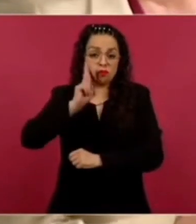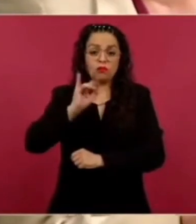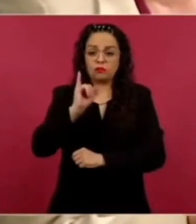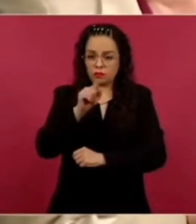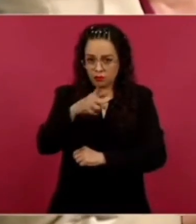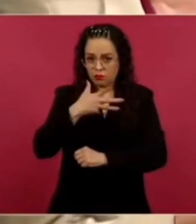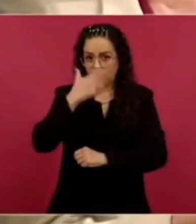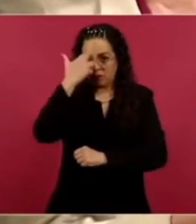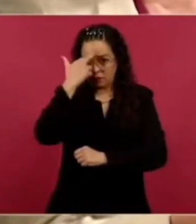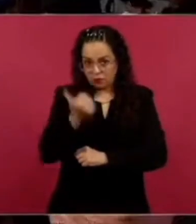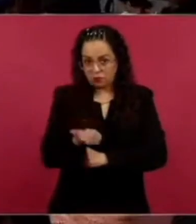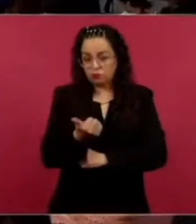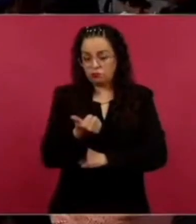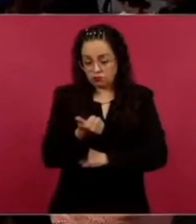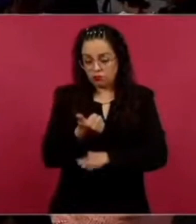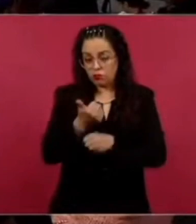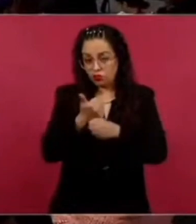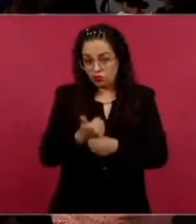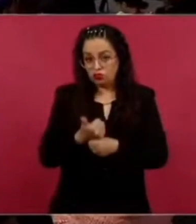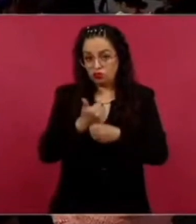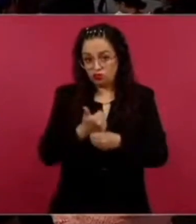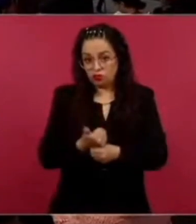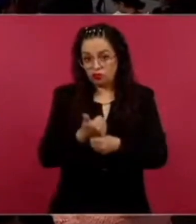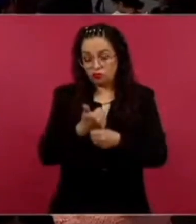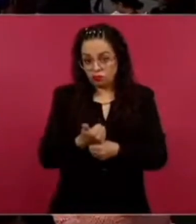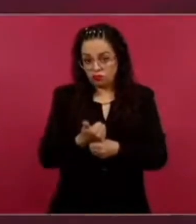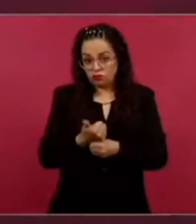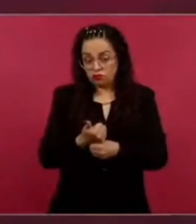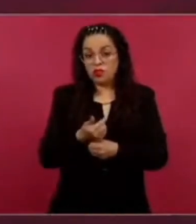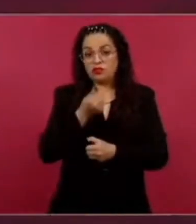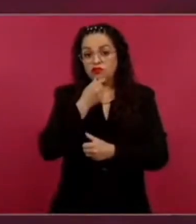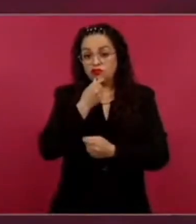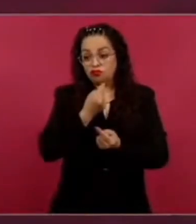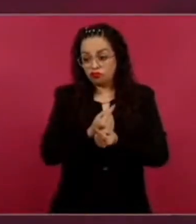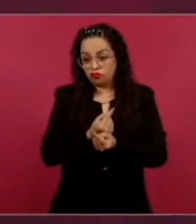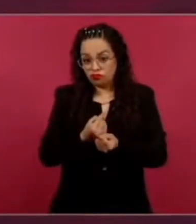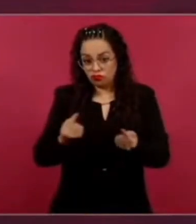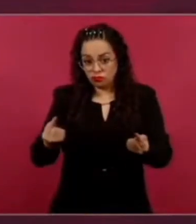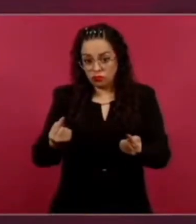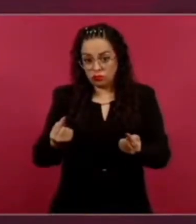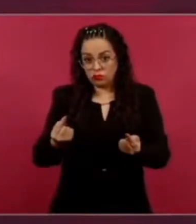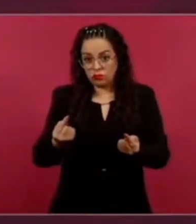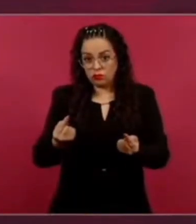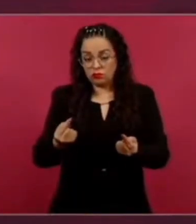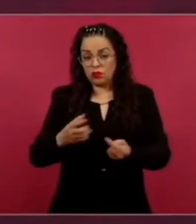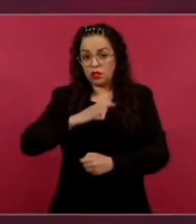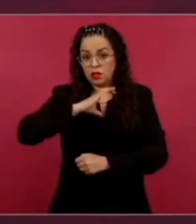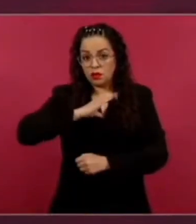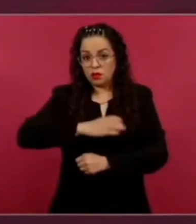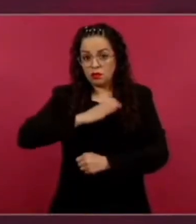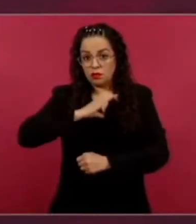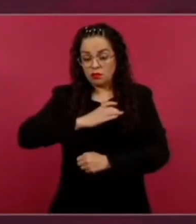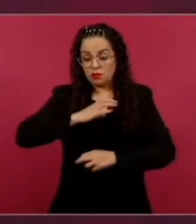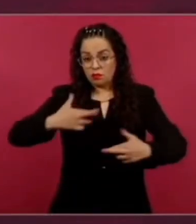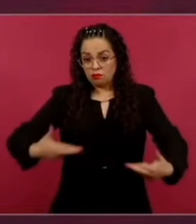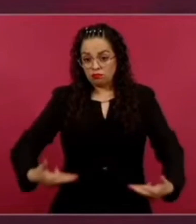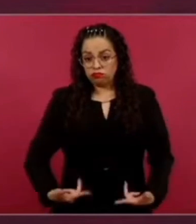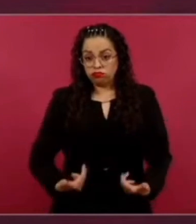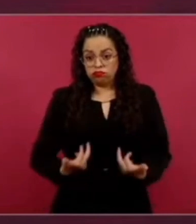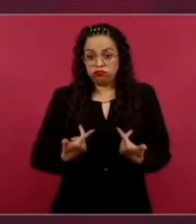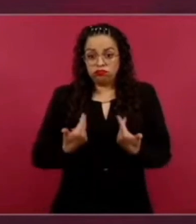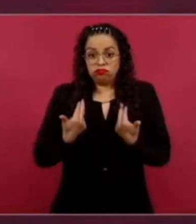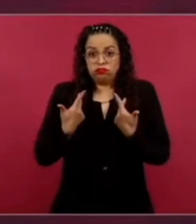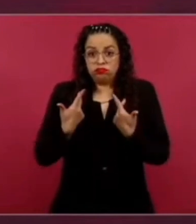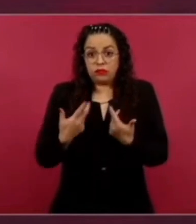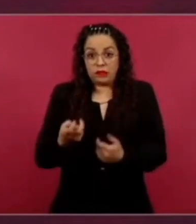la niñez y que el cáncer infantil tiene como